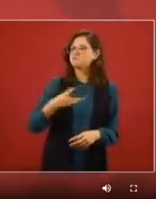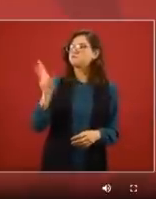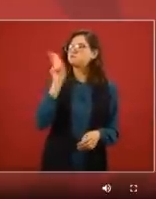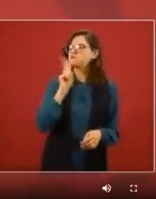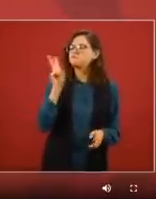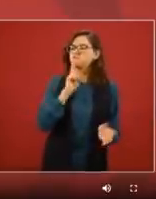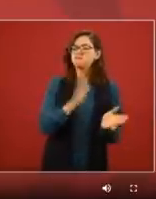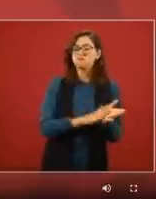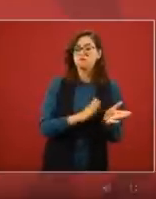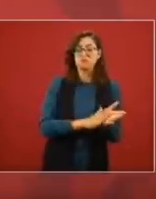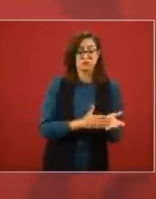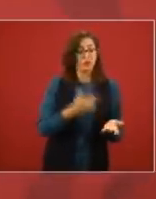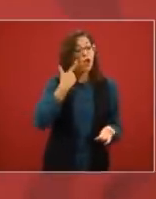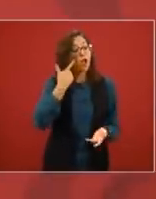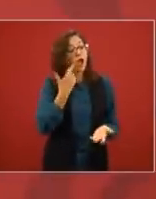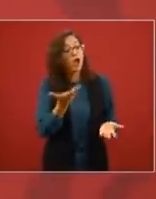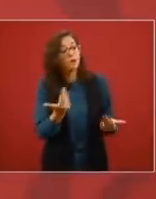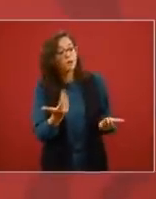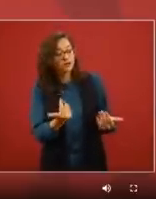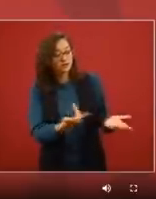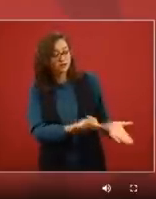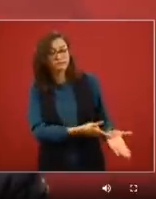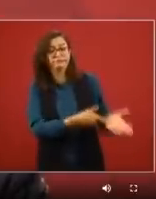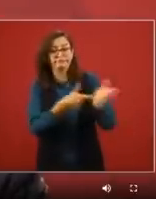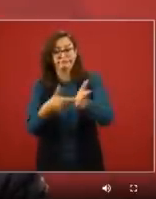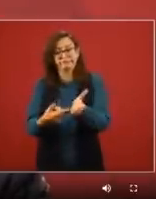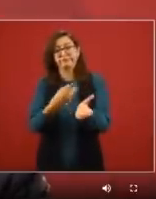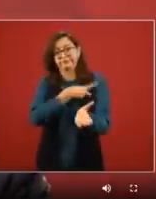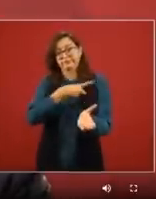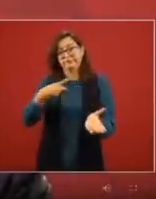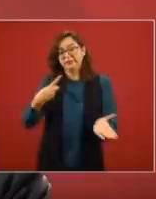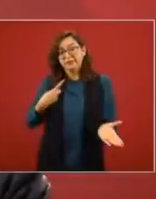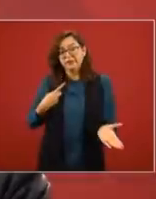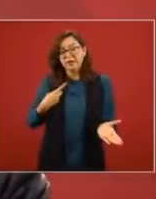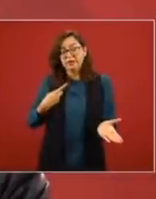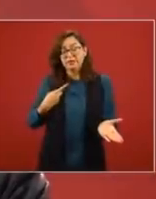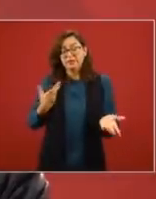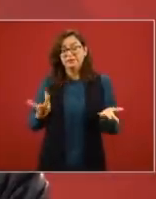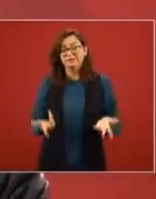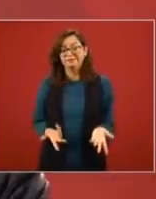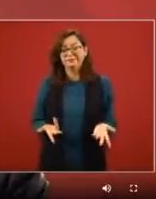tienes que probar tiene que demostrar